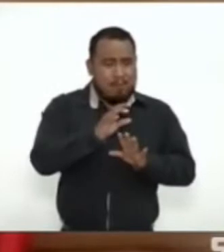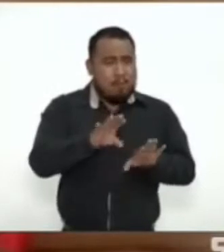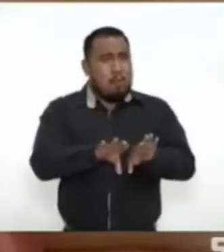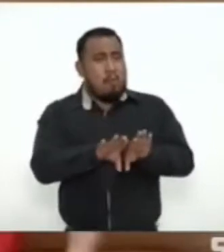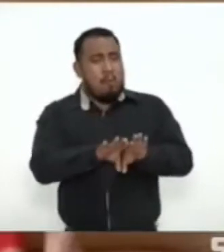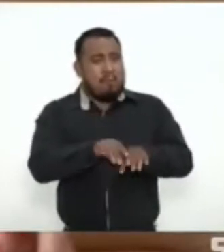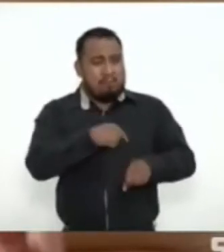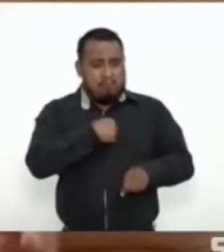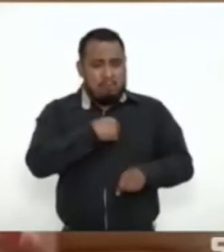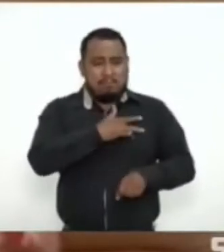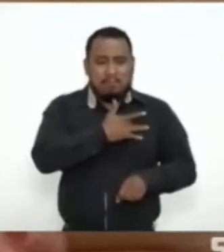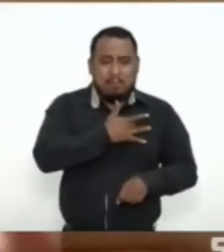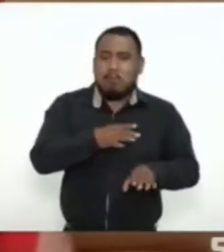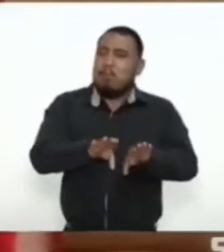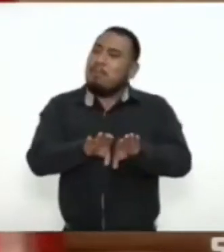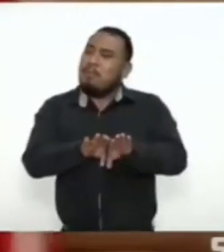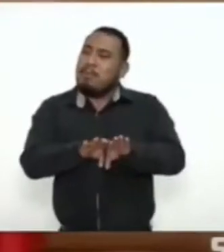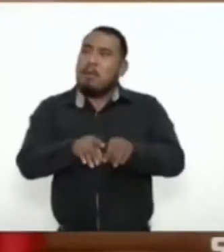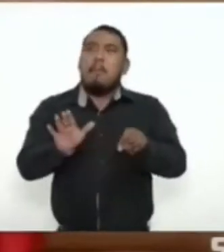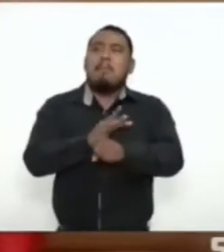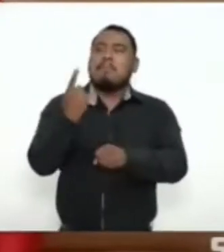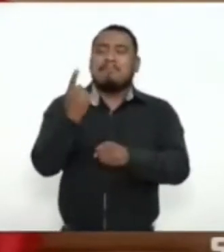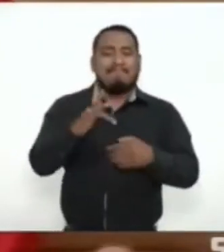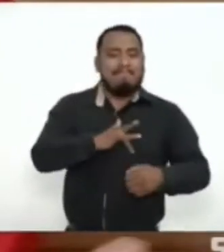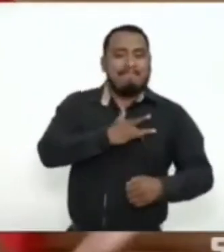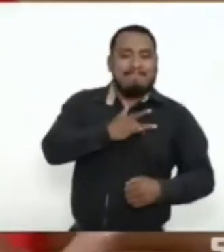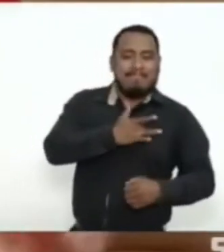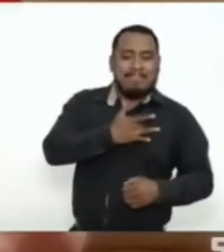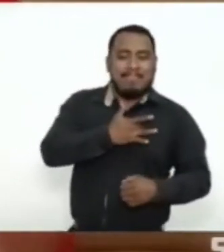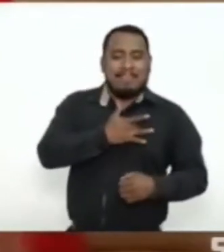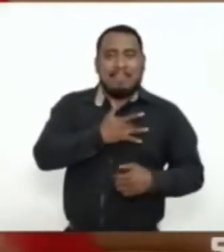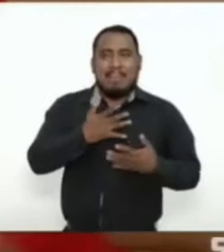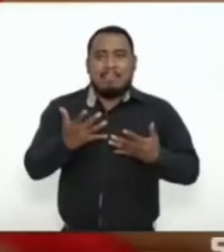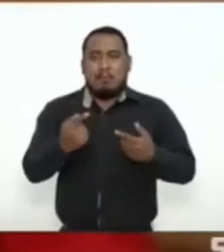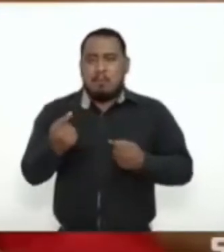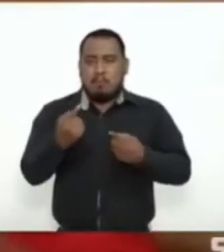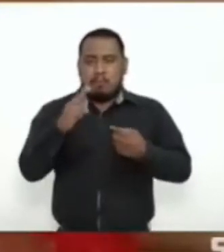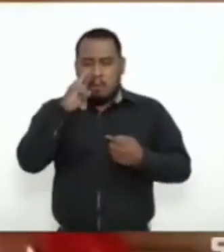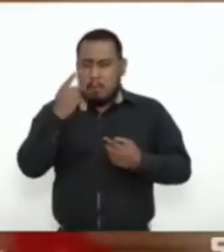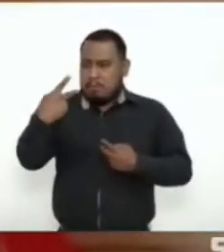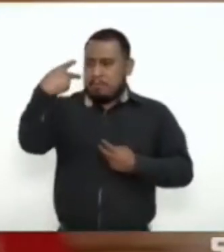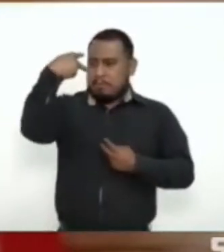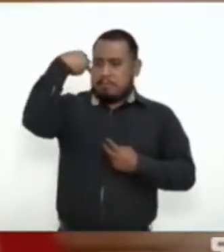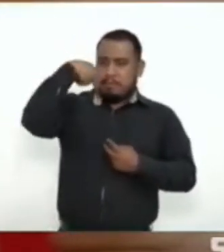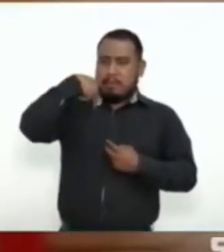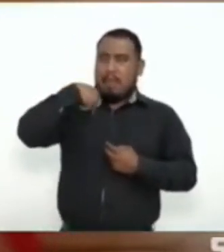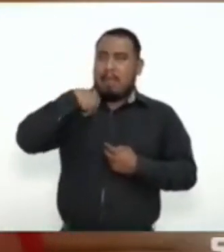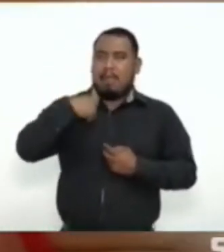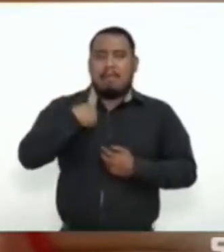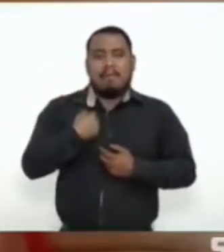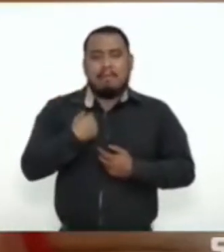Como cómo me siento, porque el sentirnos es hacer una mirada hacia adentro